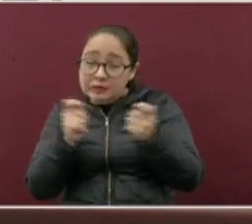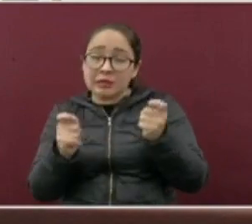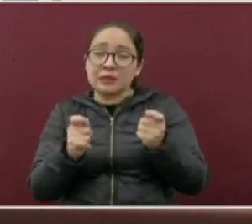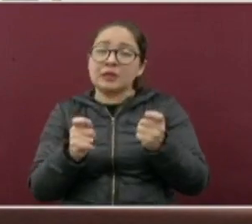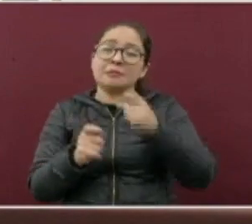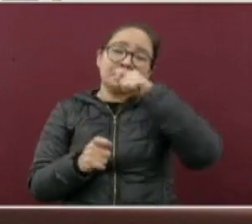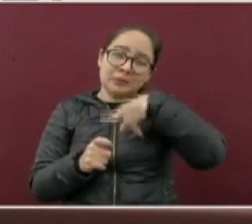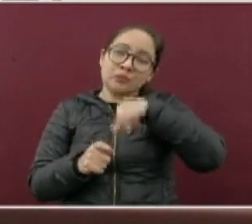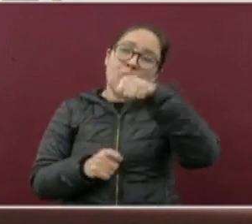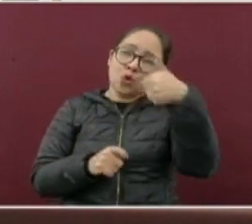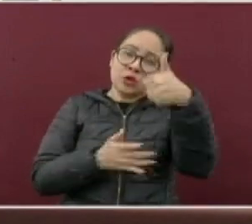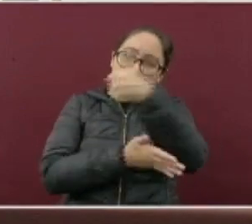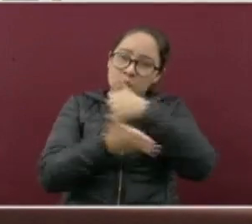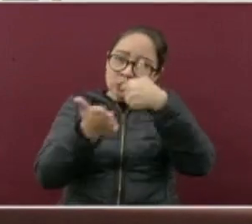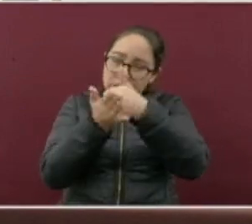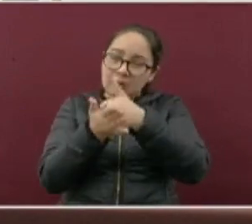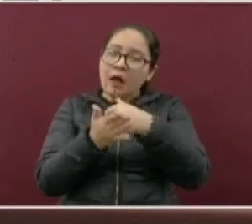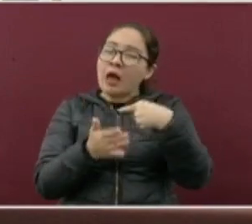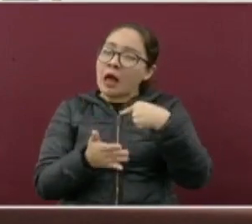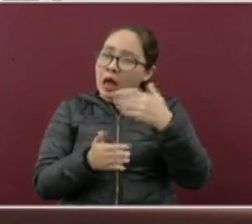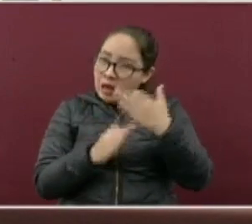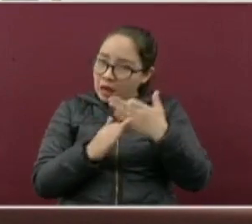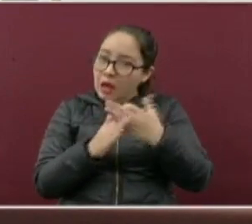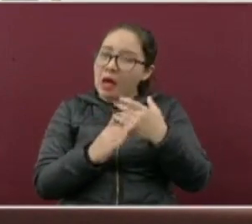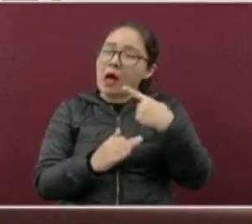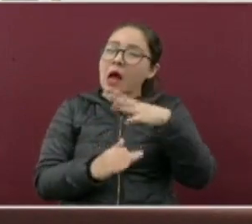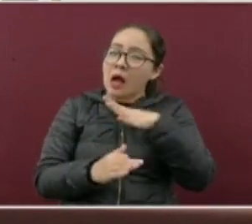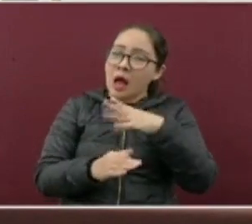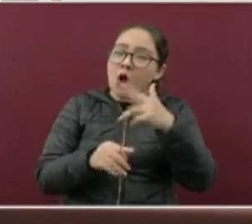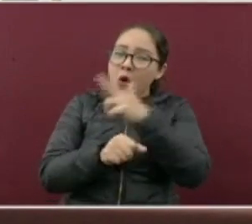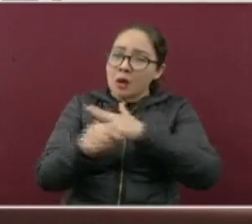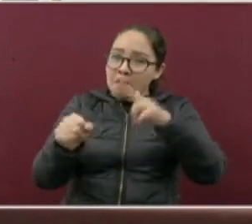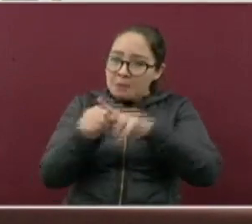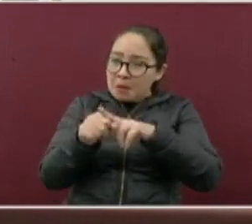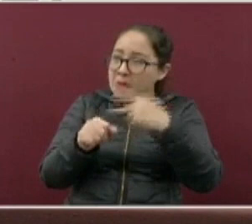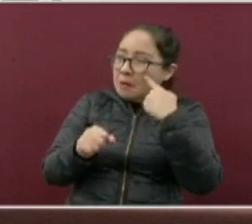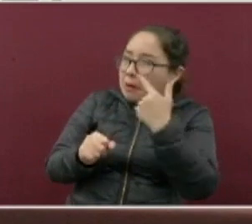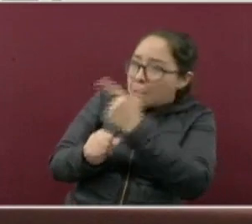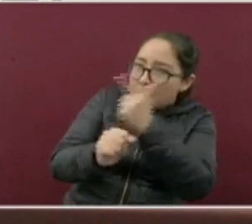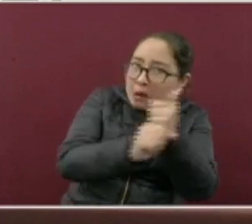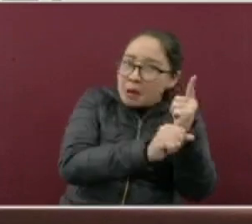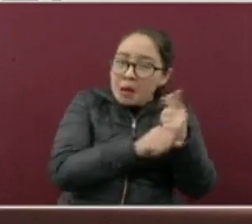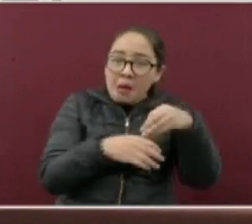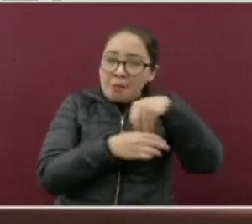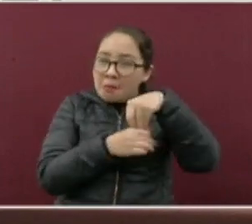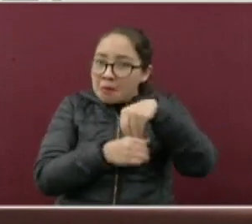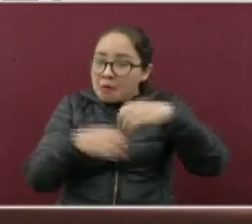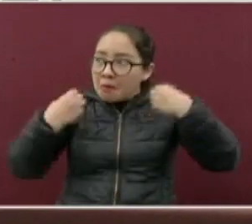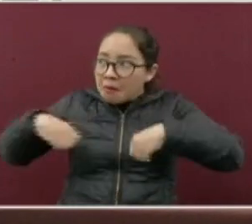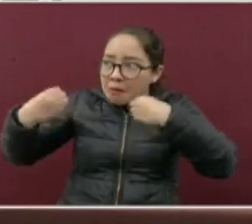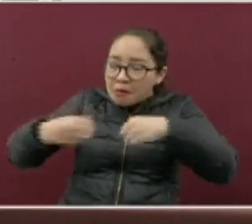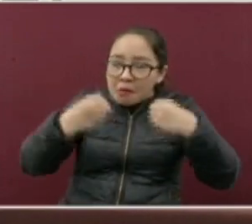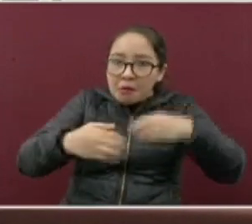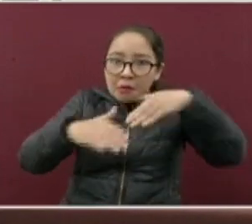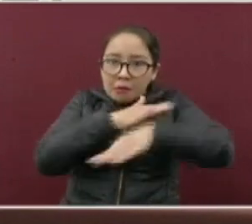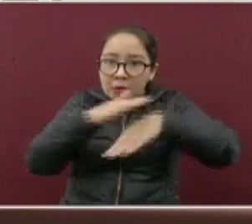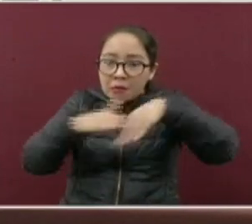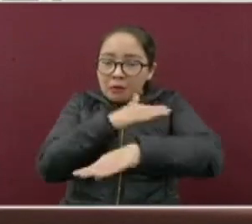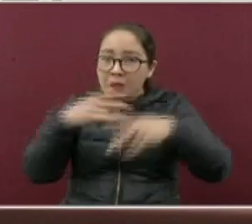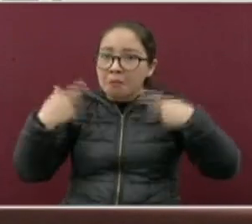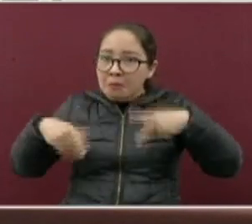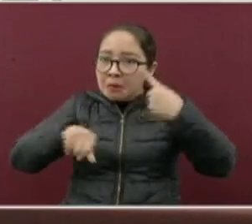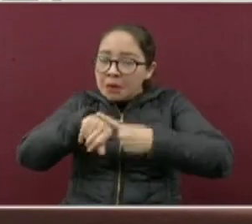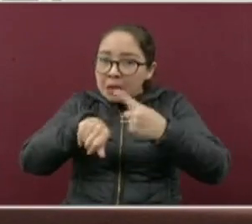ciudades donde se está dando el incremento de ocupación hospitalaria. Esto como parte del